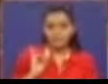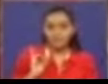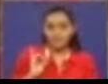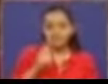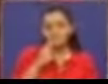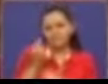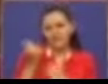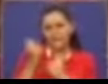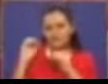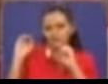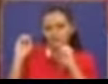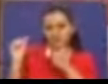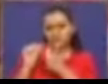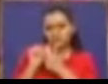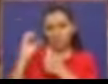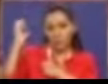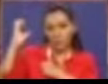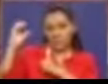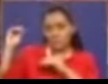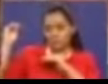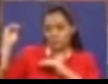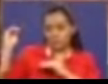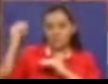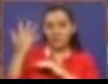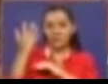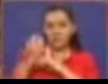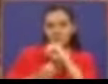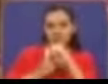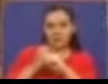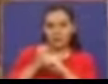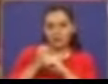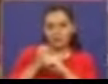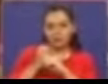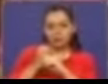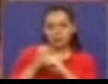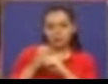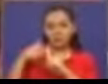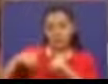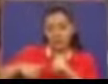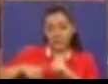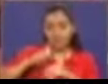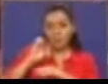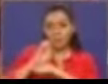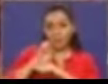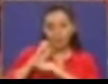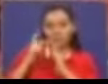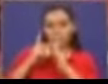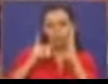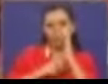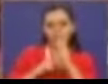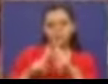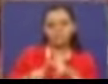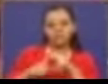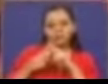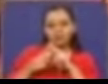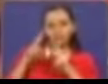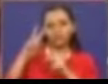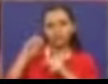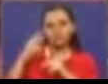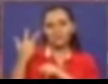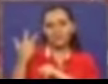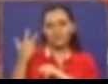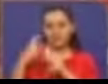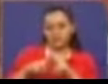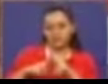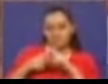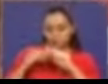de más cerca, vienen 15 años implementando lo que es el programa de alto rendimiento. En nuestro país, este programa se empezó a implementar desde el año 2013,